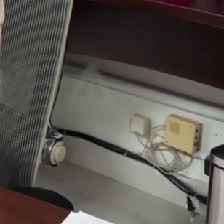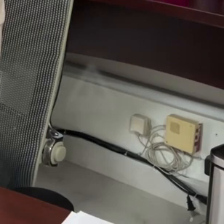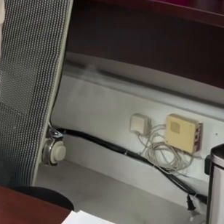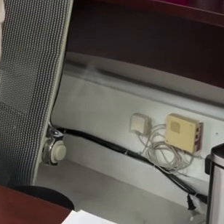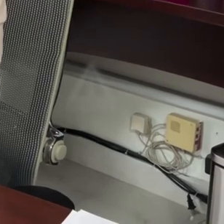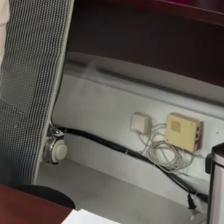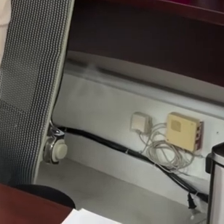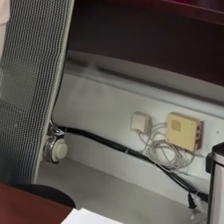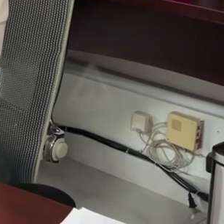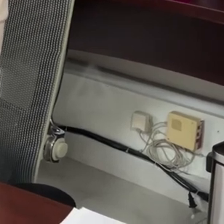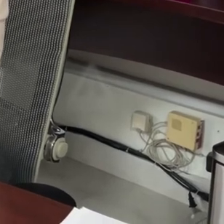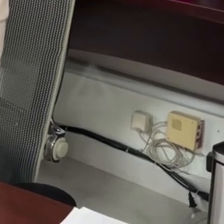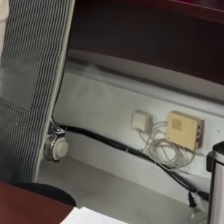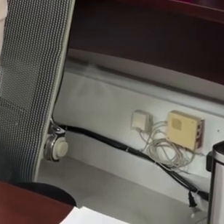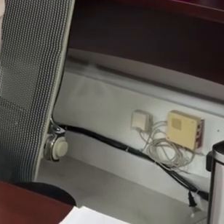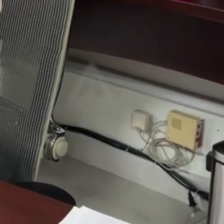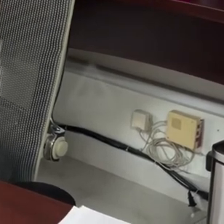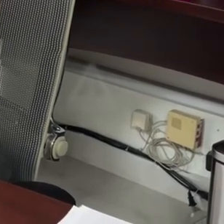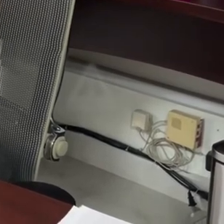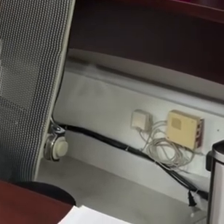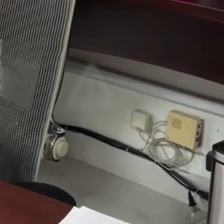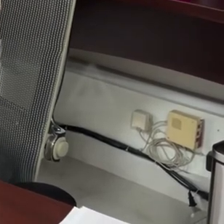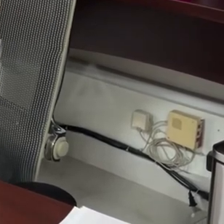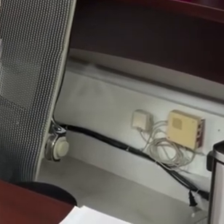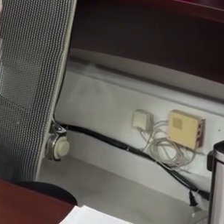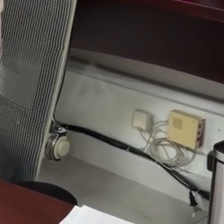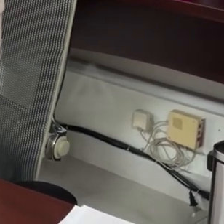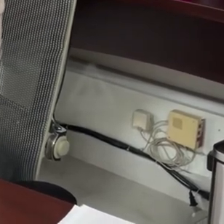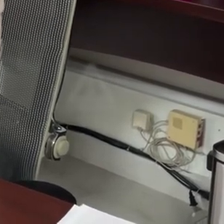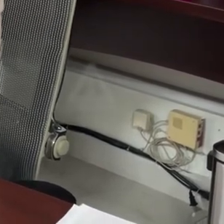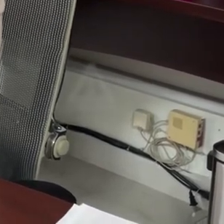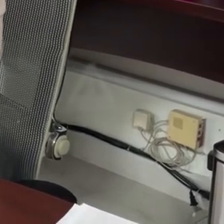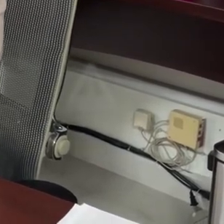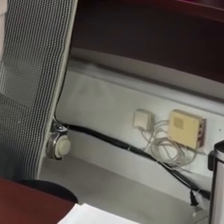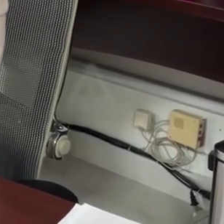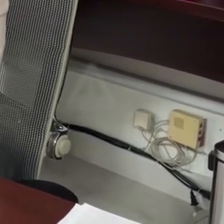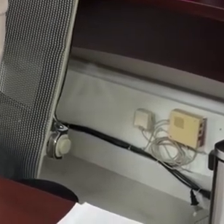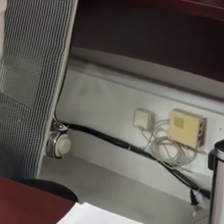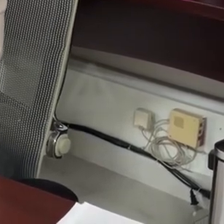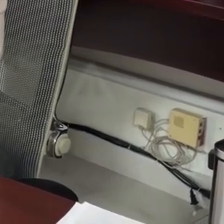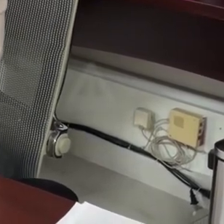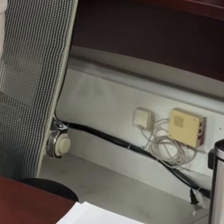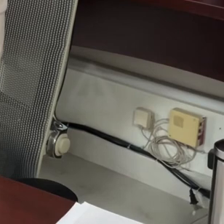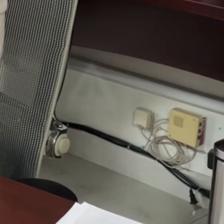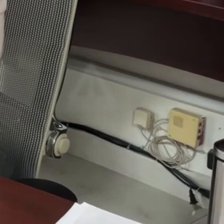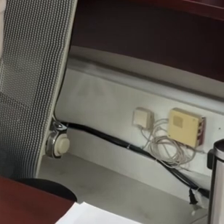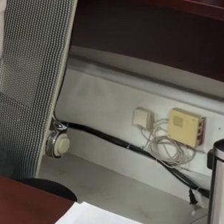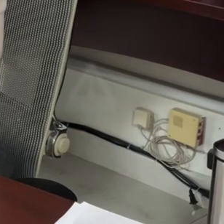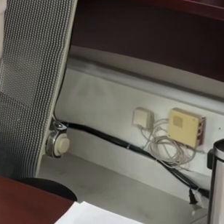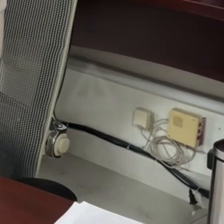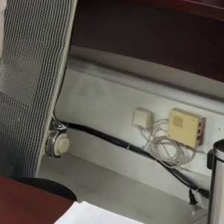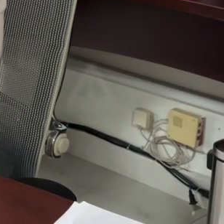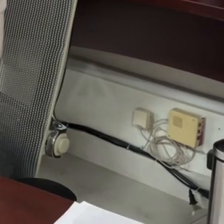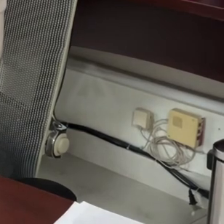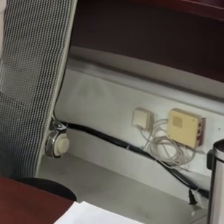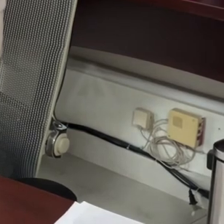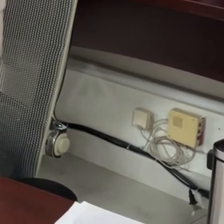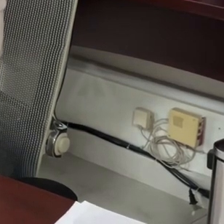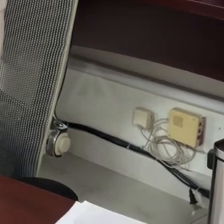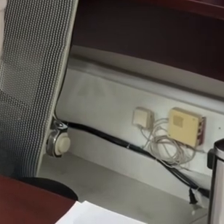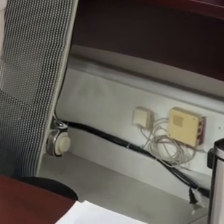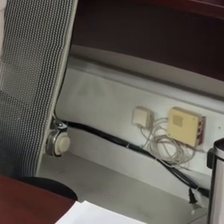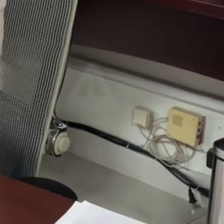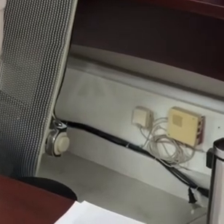pero ahorita como son las tres Todas se inician y concluyen el mismo día concluyen tres días antes de la jornada electoral Eso sí las